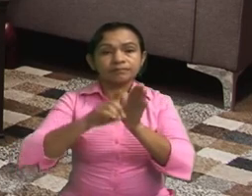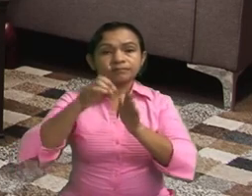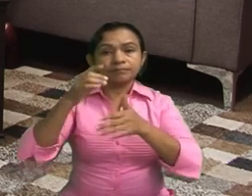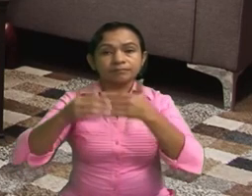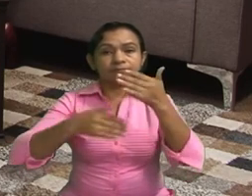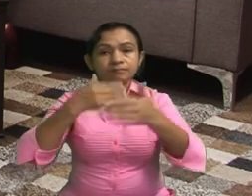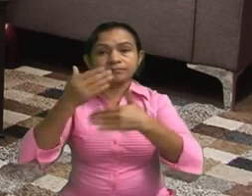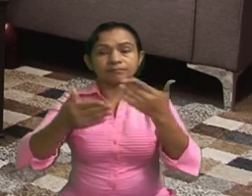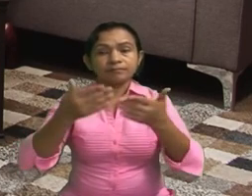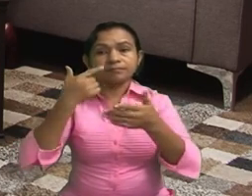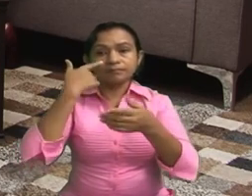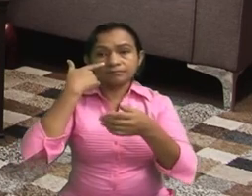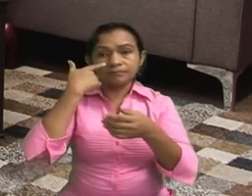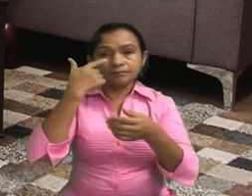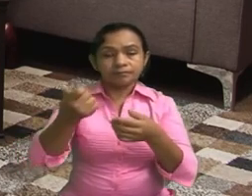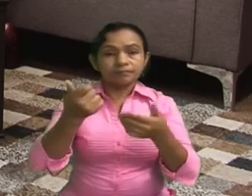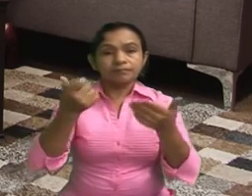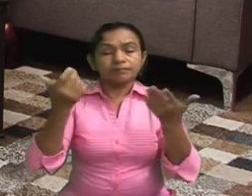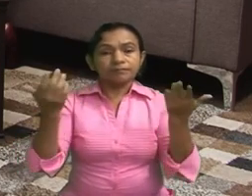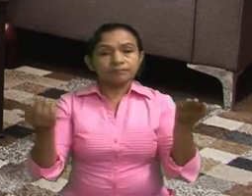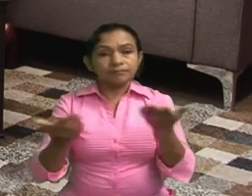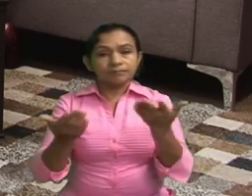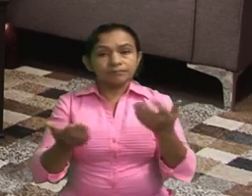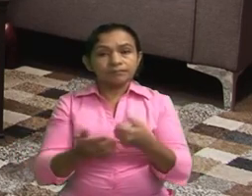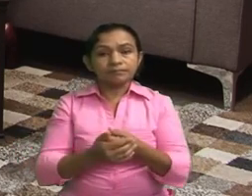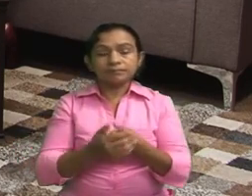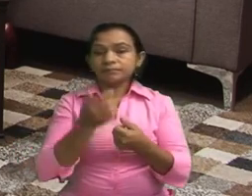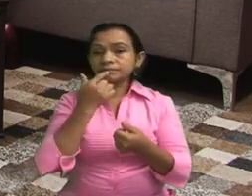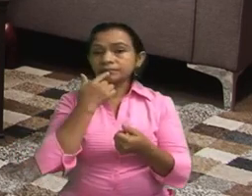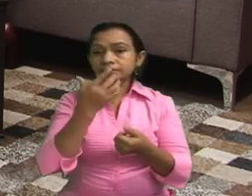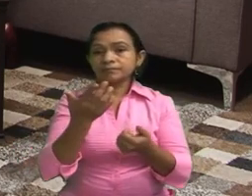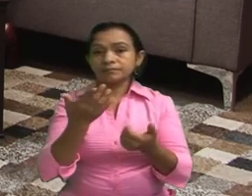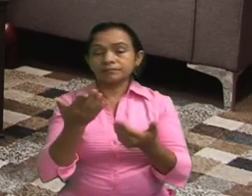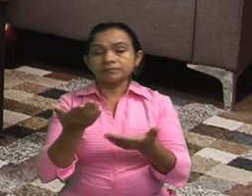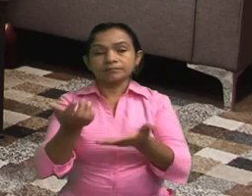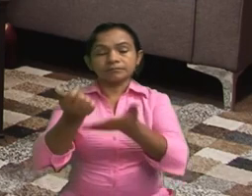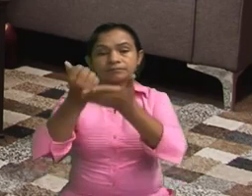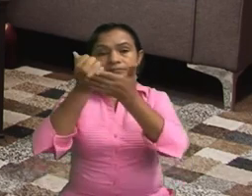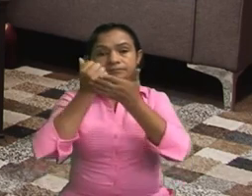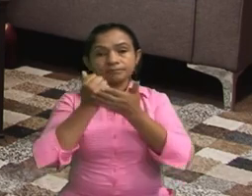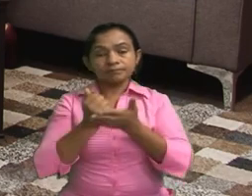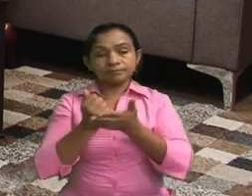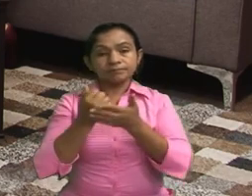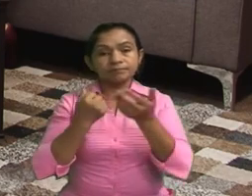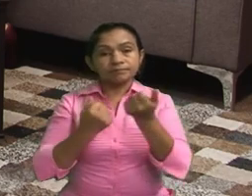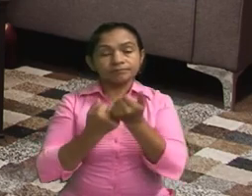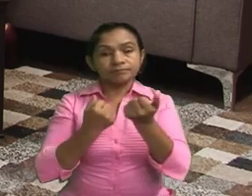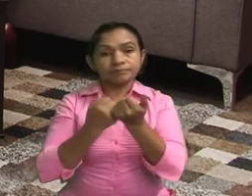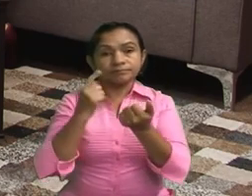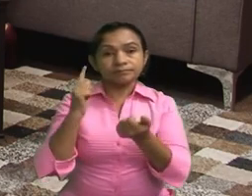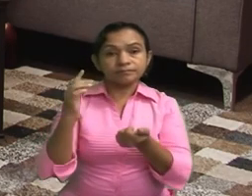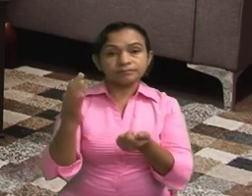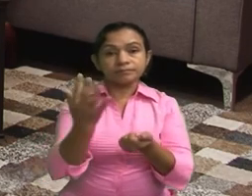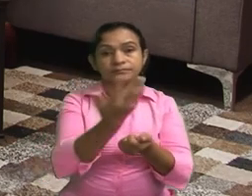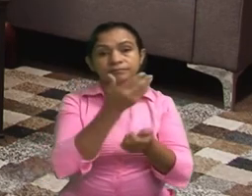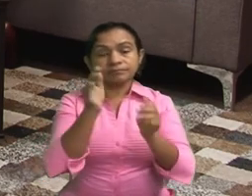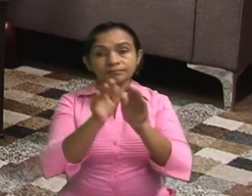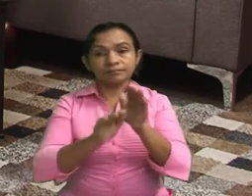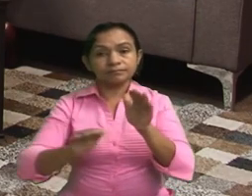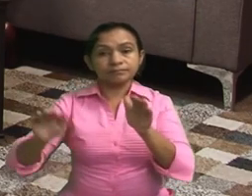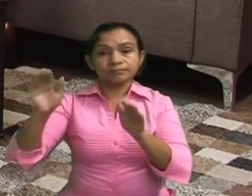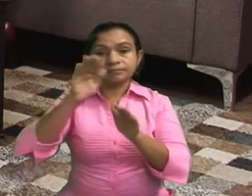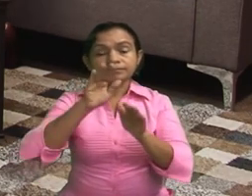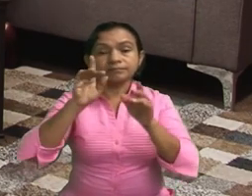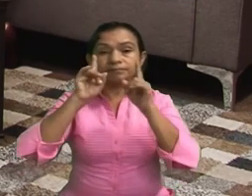y nosotros reconocemos este proceso porque es algo que nos va a venir a beneficiar a nosotros, pero sobre todo que nos